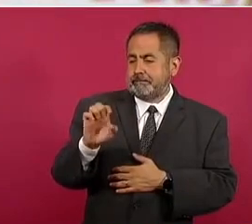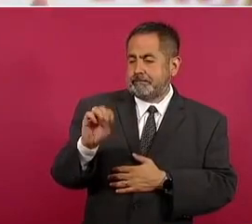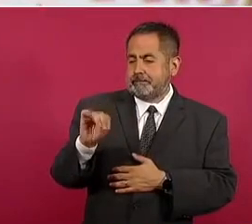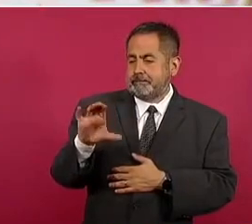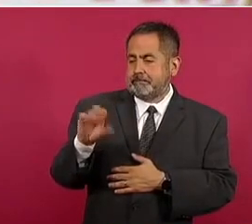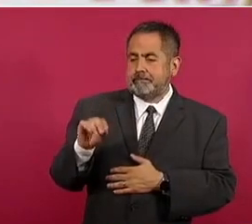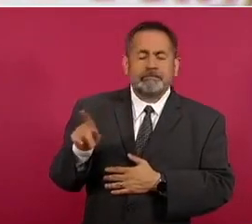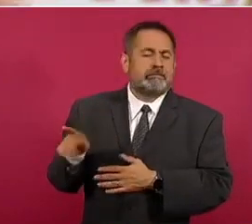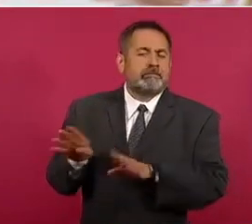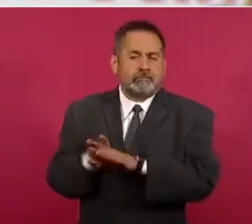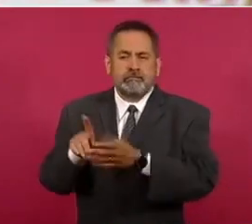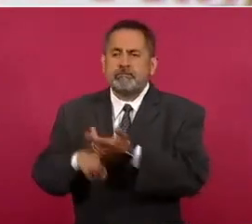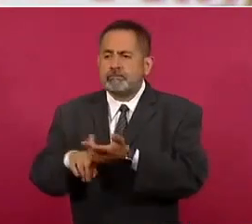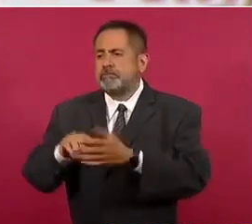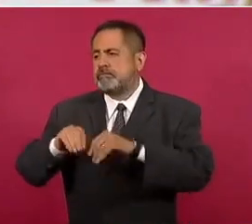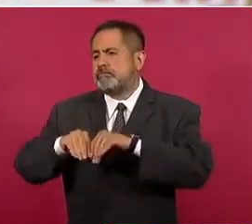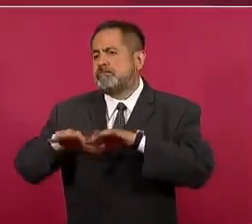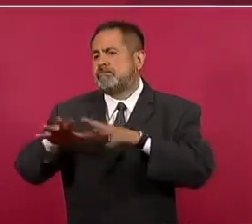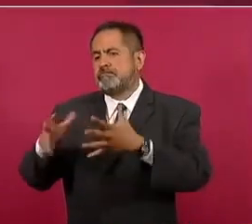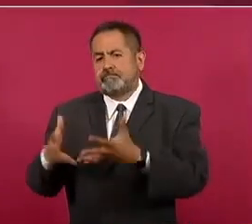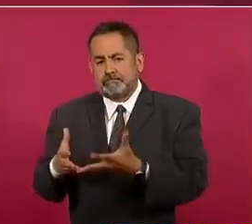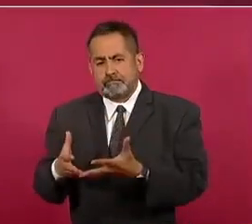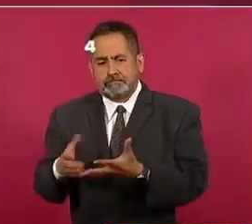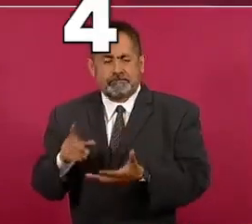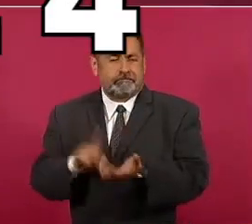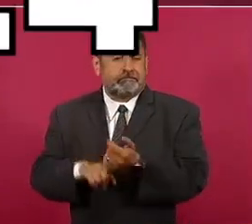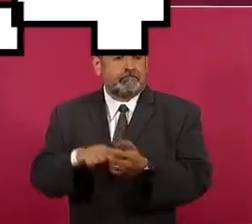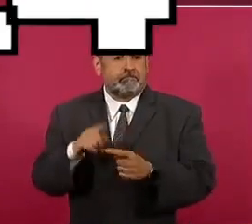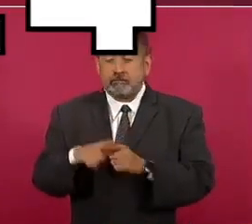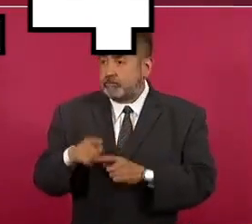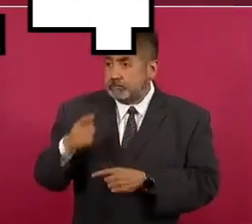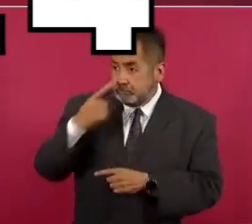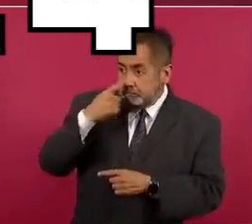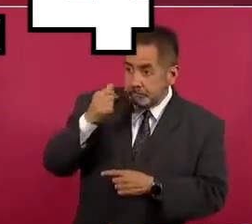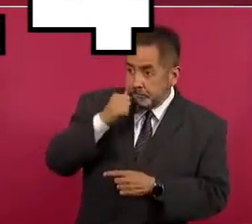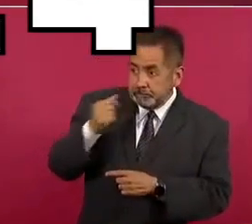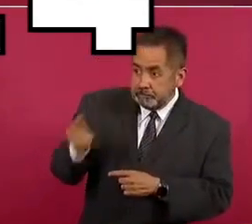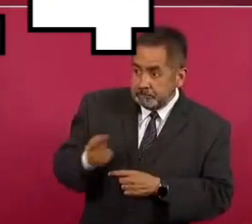casos de COVID-19 en todo el país, y a nivel nacional hay